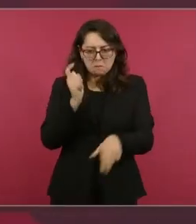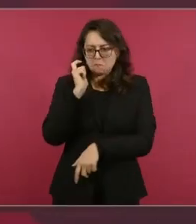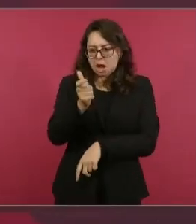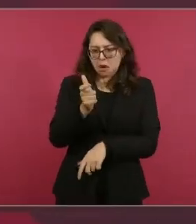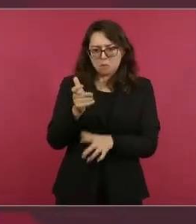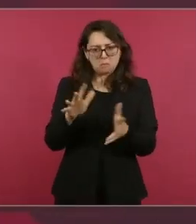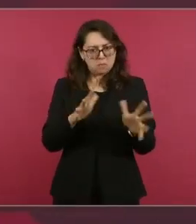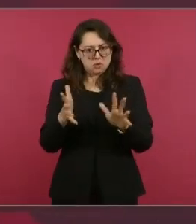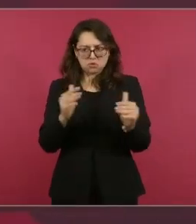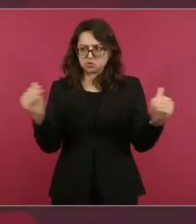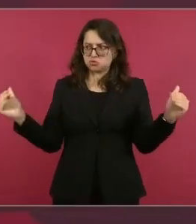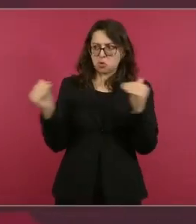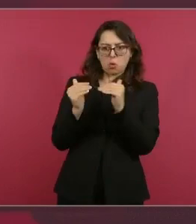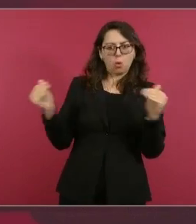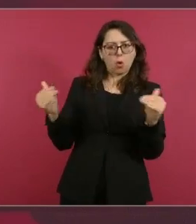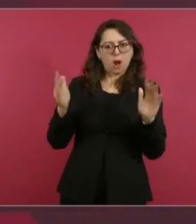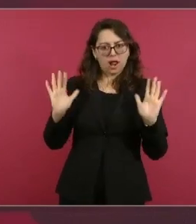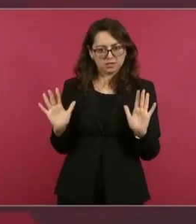El tren